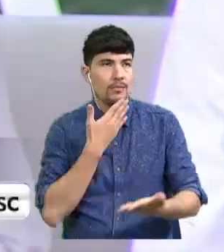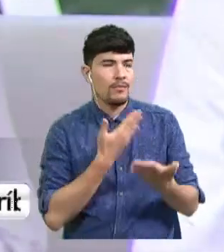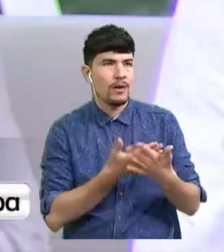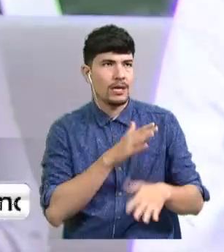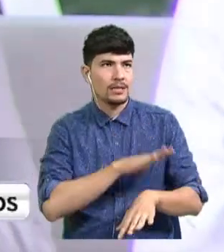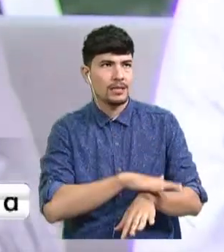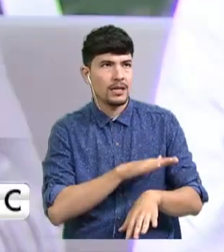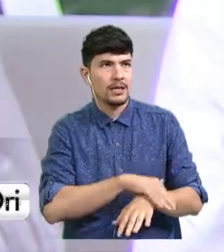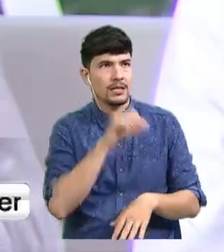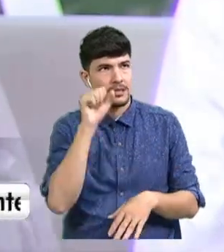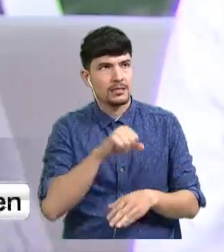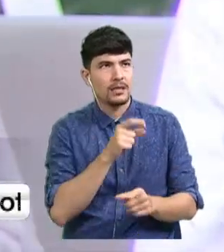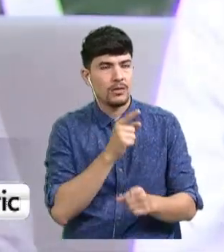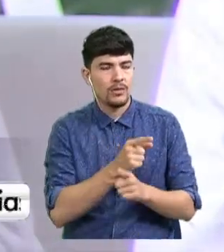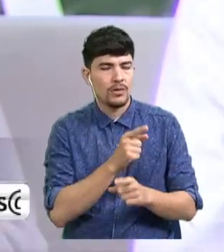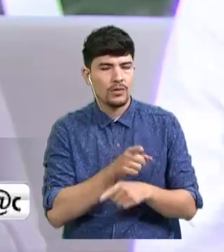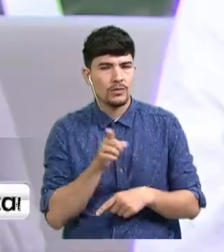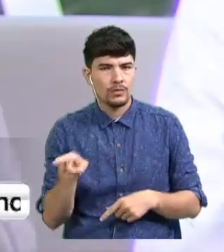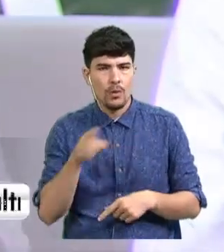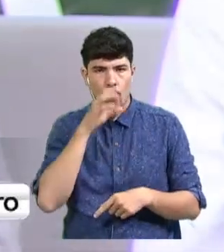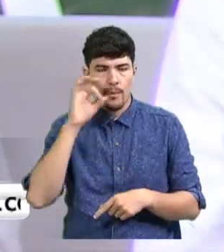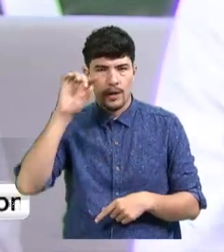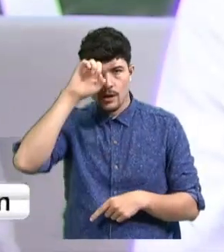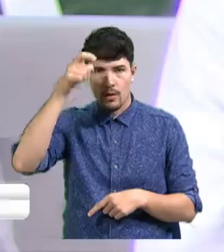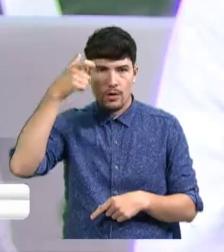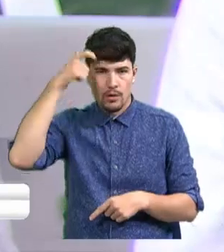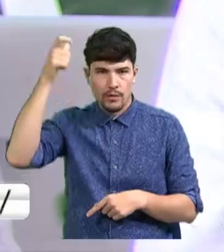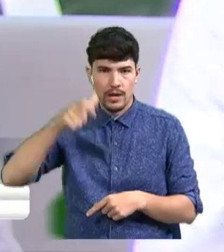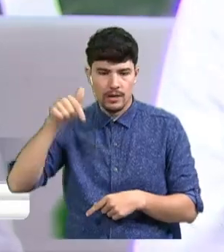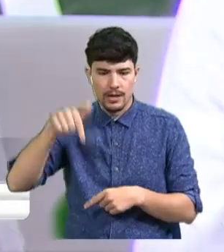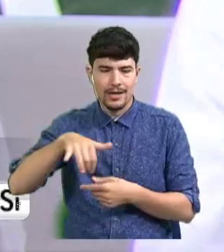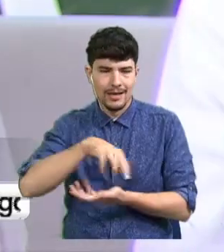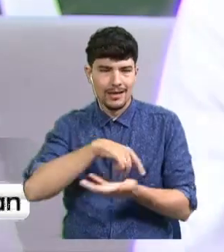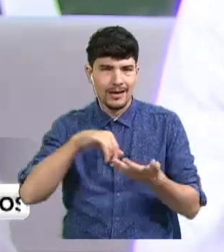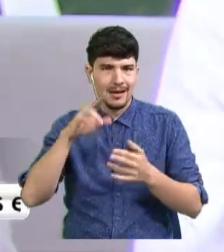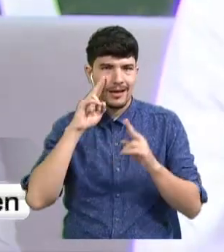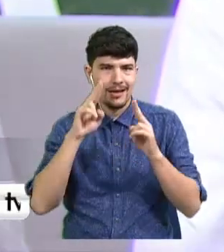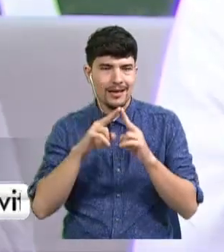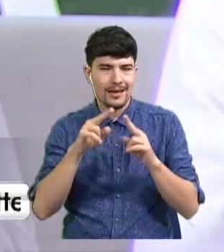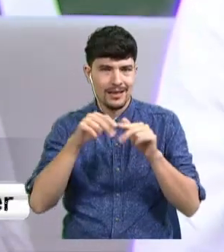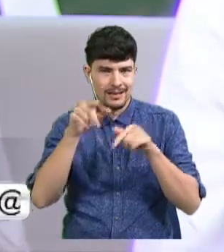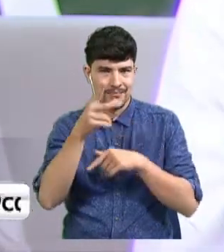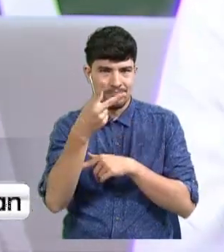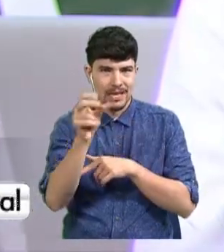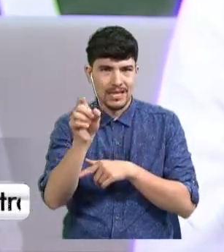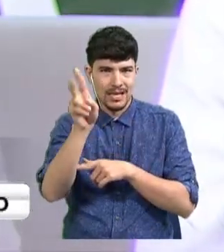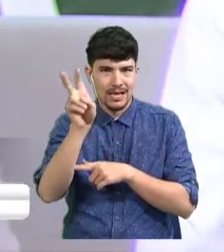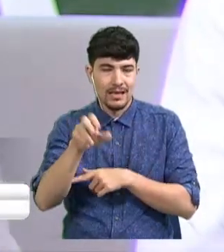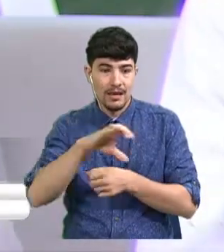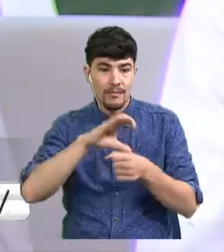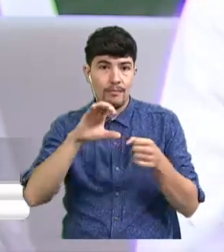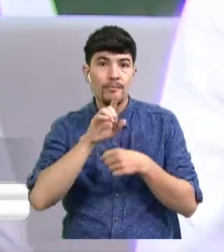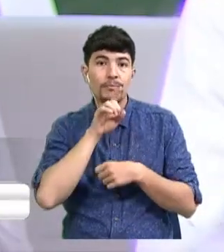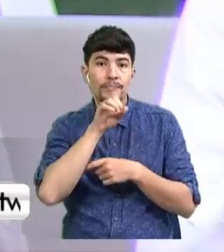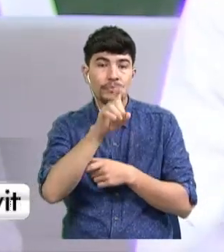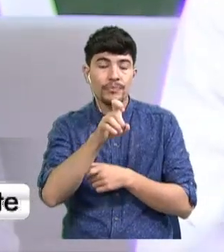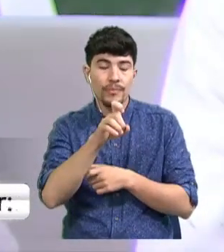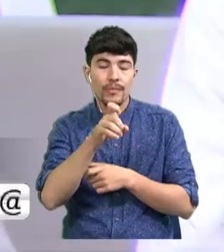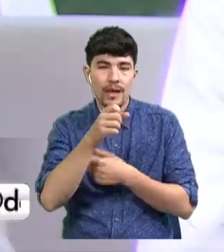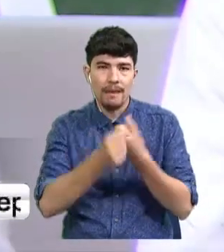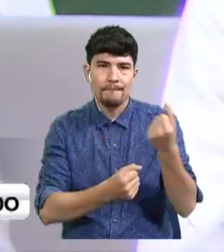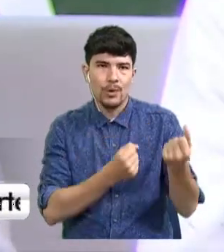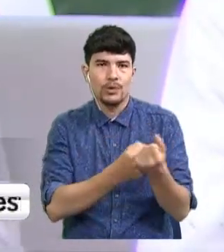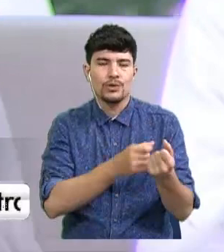tardes. Ciertamente nuestro gobernador, a través de Expedición Santander, en Bucaramanga llegará a 600 FAMI